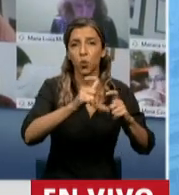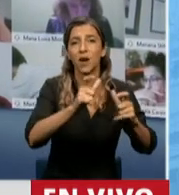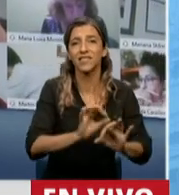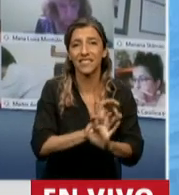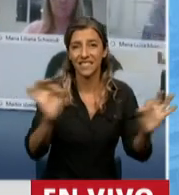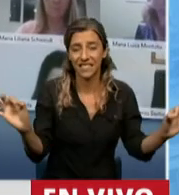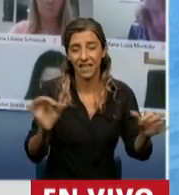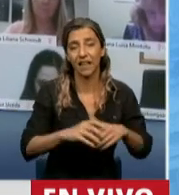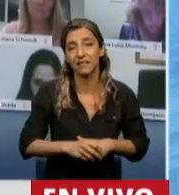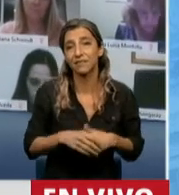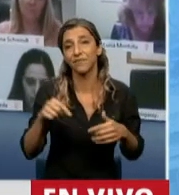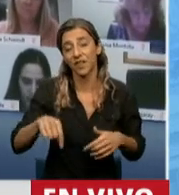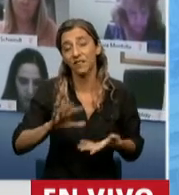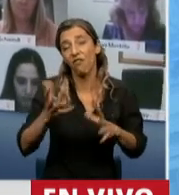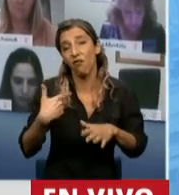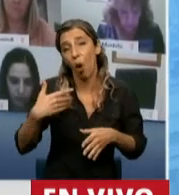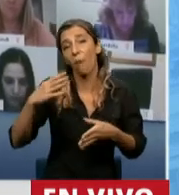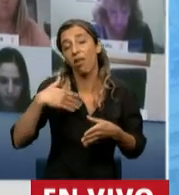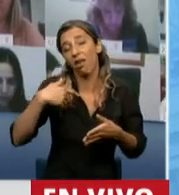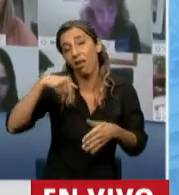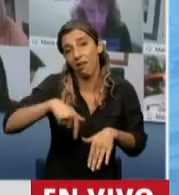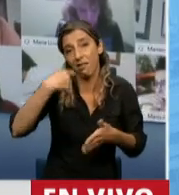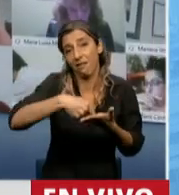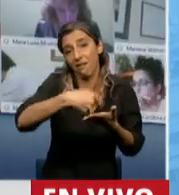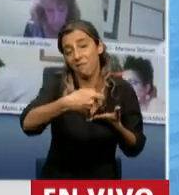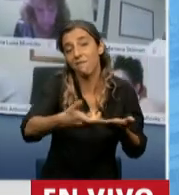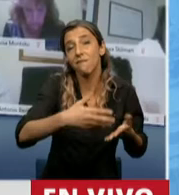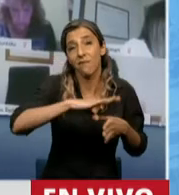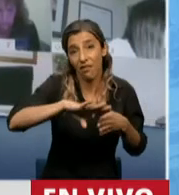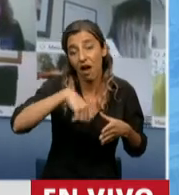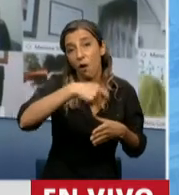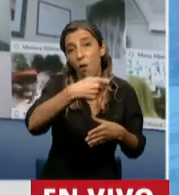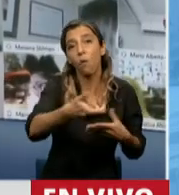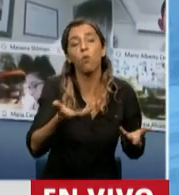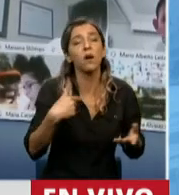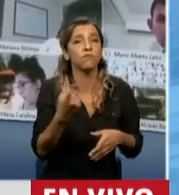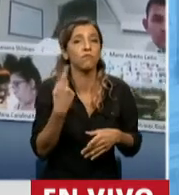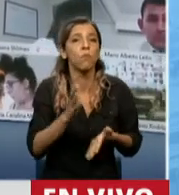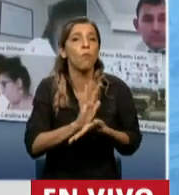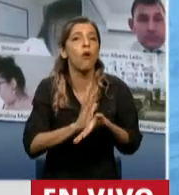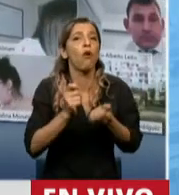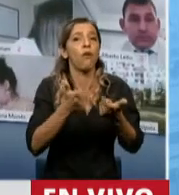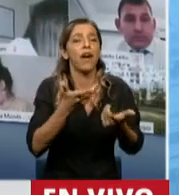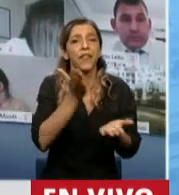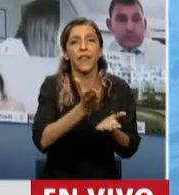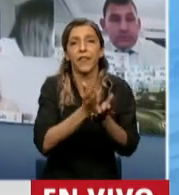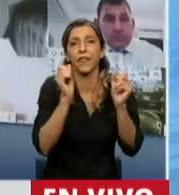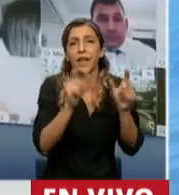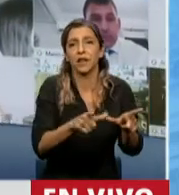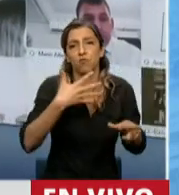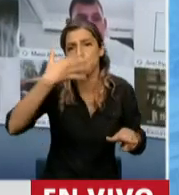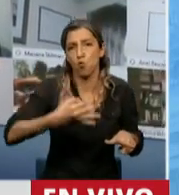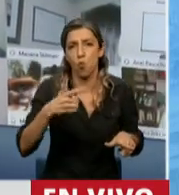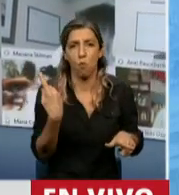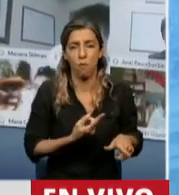reparación histórica lo que en definitiva hizo fue garantizar derechos que estaban conculcados en los jubilados que estaban en